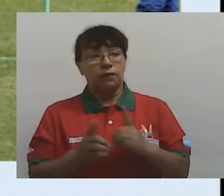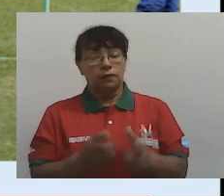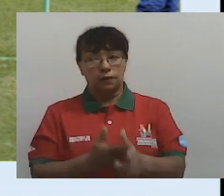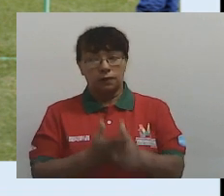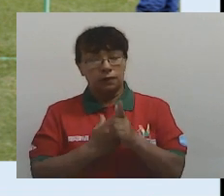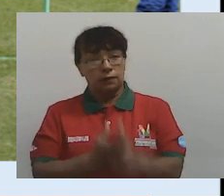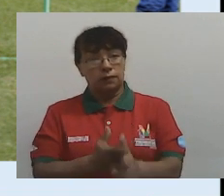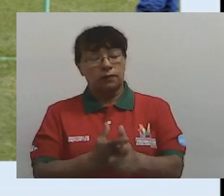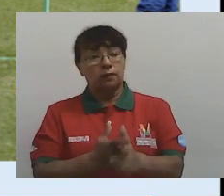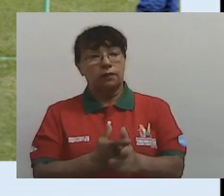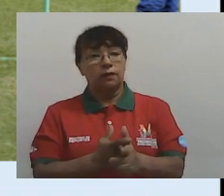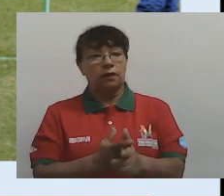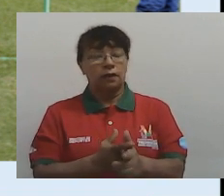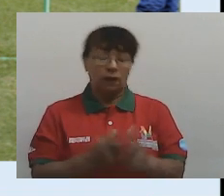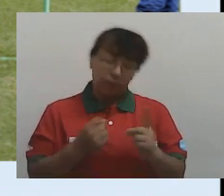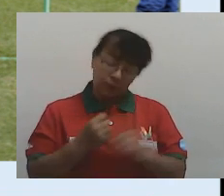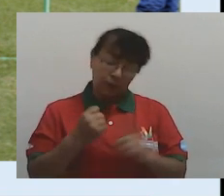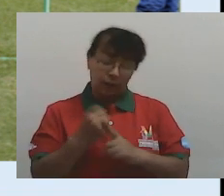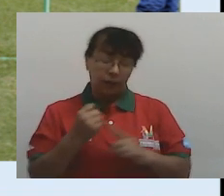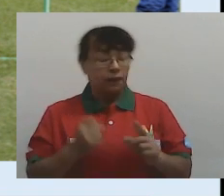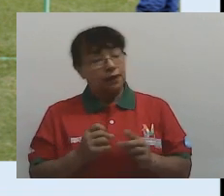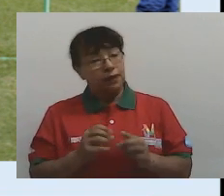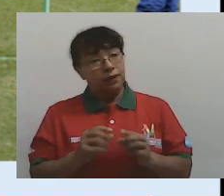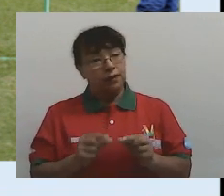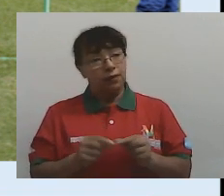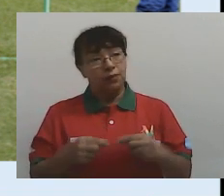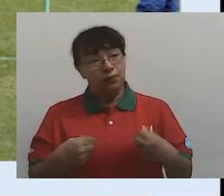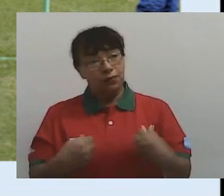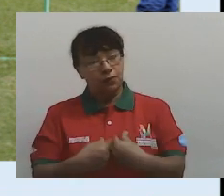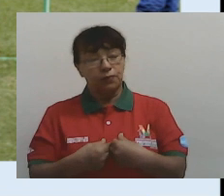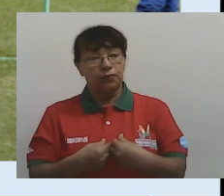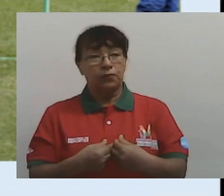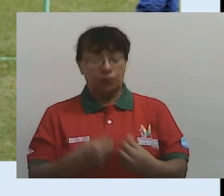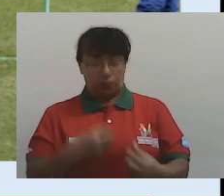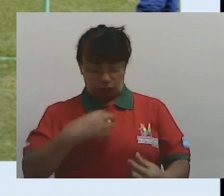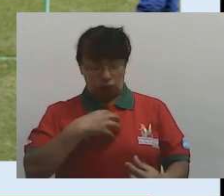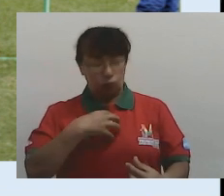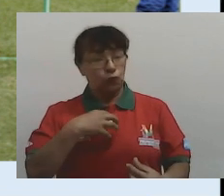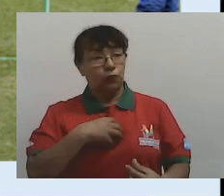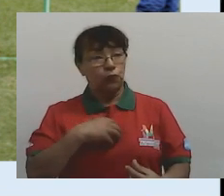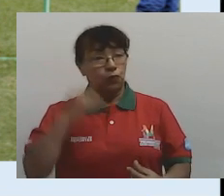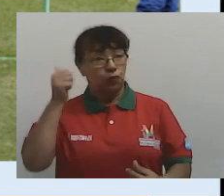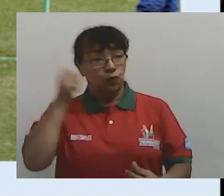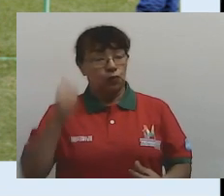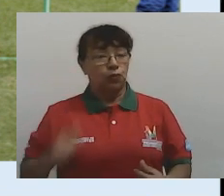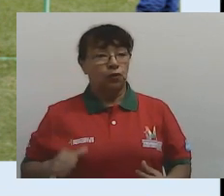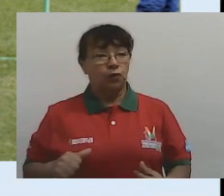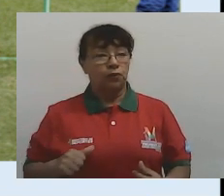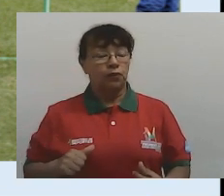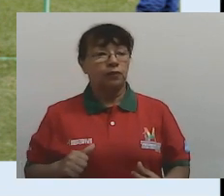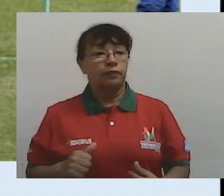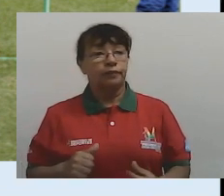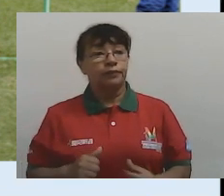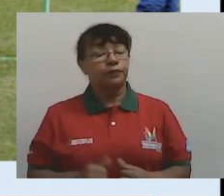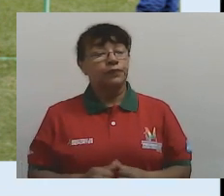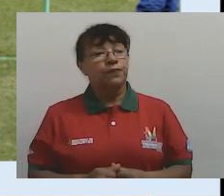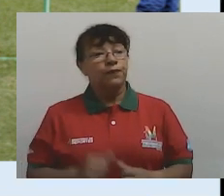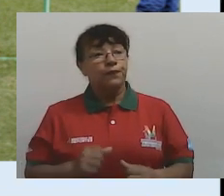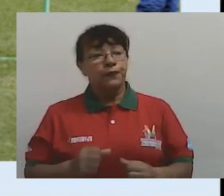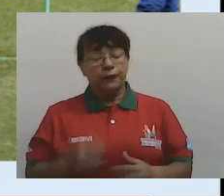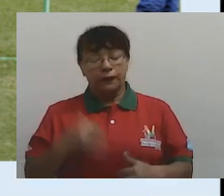de manera conjunta entre damas y varones una medalla dentro de los Juegos Plurinacionales.